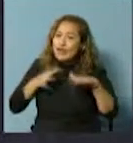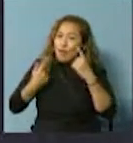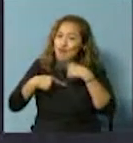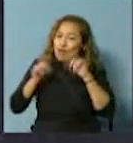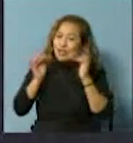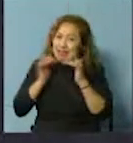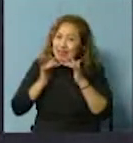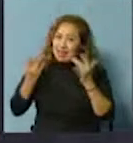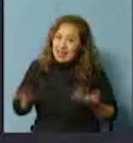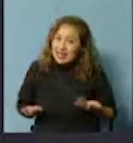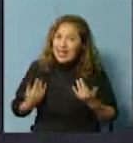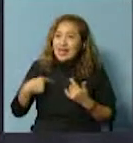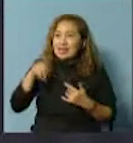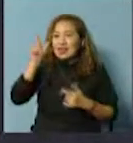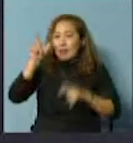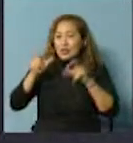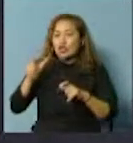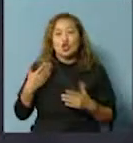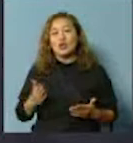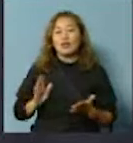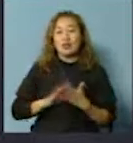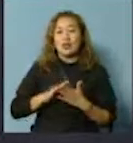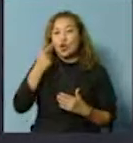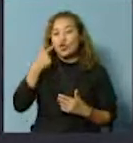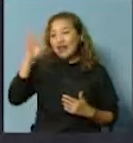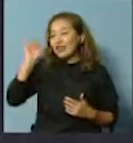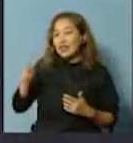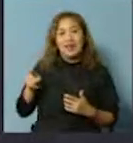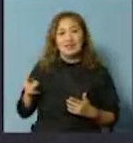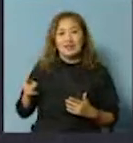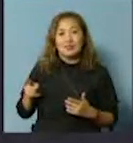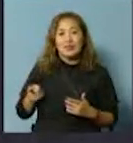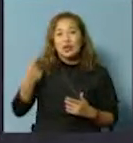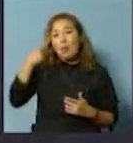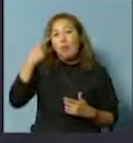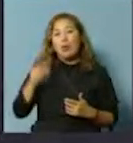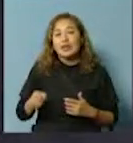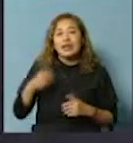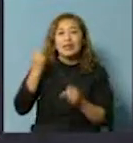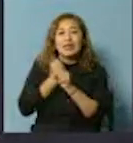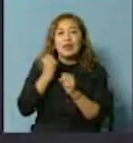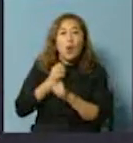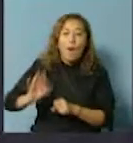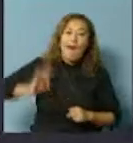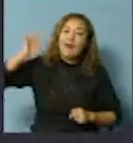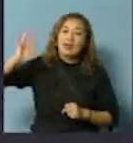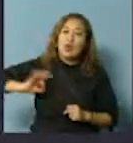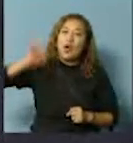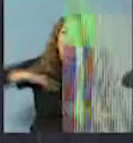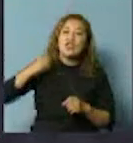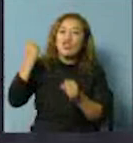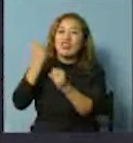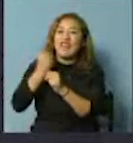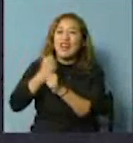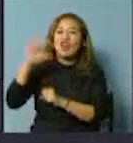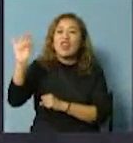una reacción muy particular de la gente sobre todo porque lo habían tenido en cuenta porque había desempeñado por muchos años el cargo como